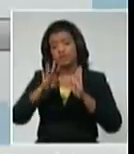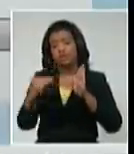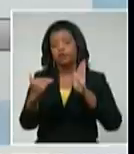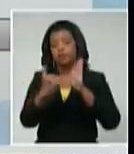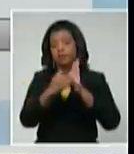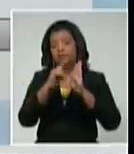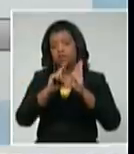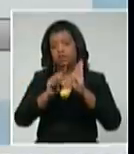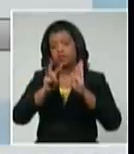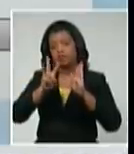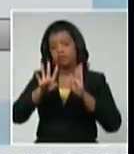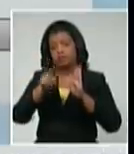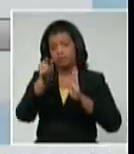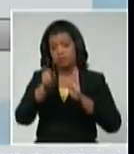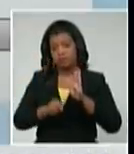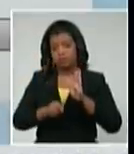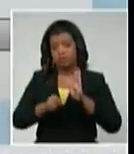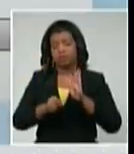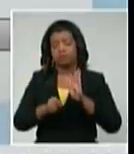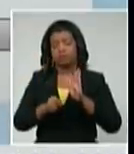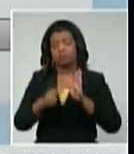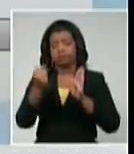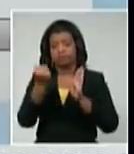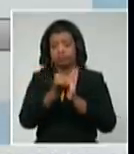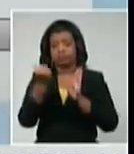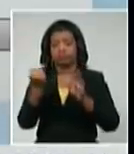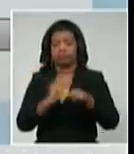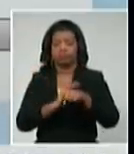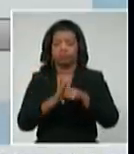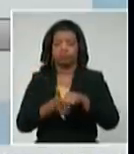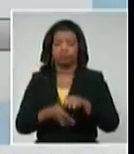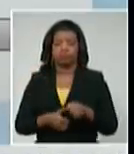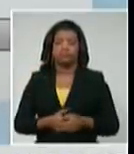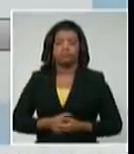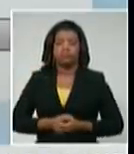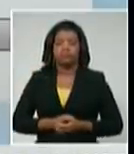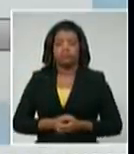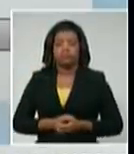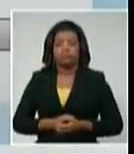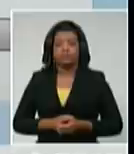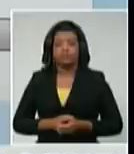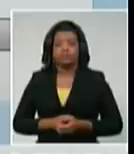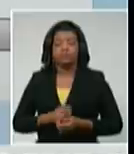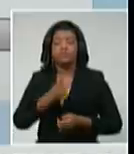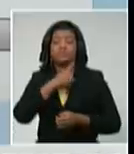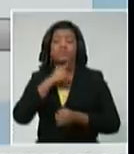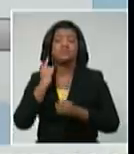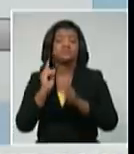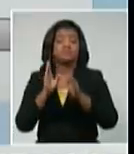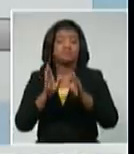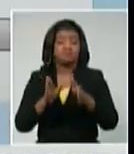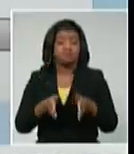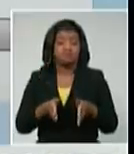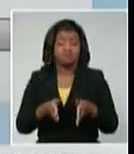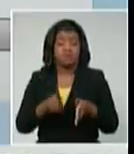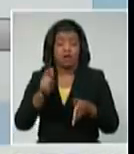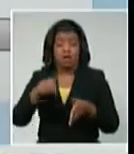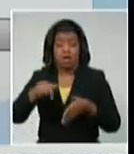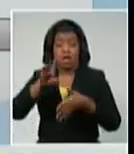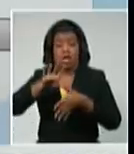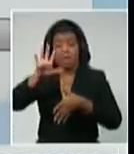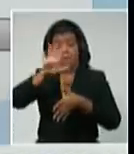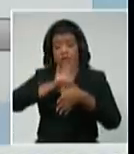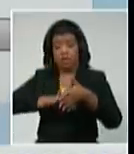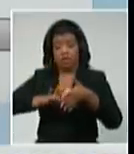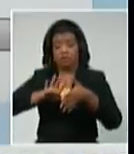1.264.135 casos con la COVID-19. Fallecieron en nuestra región en